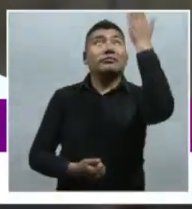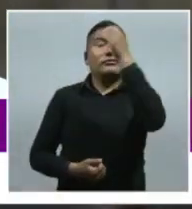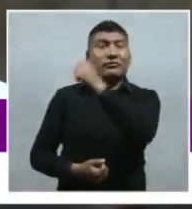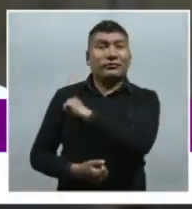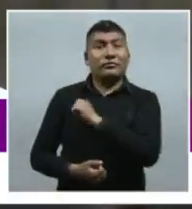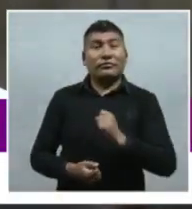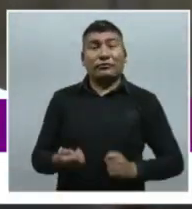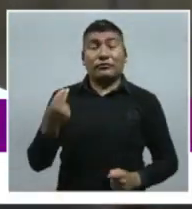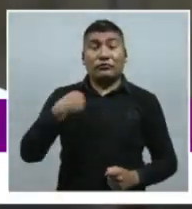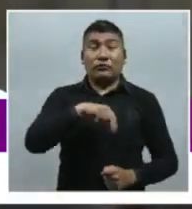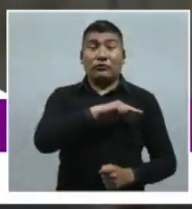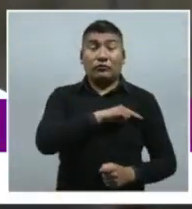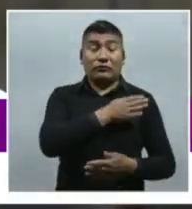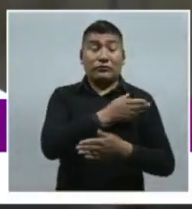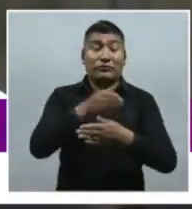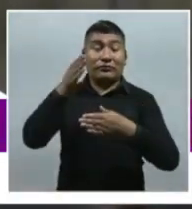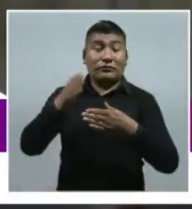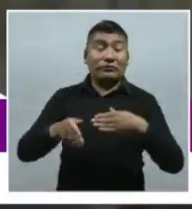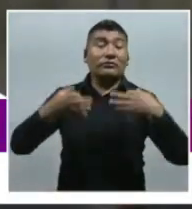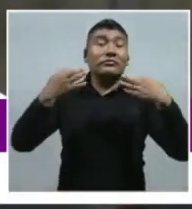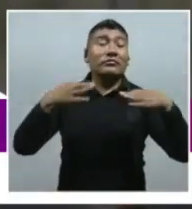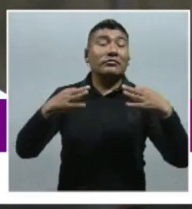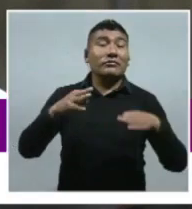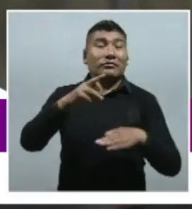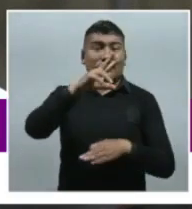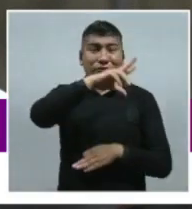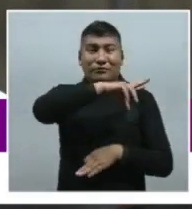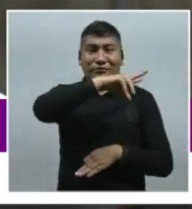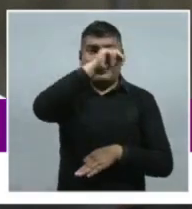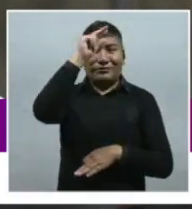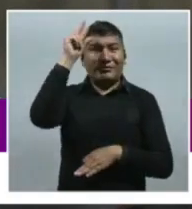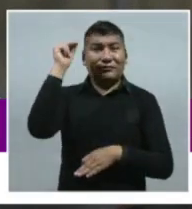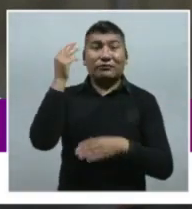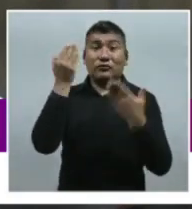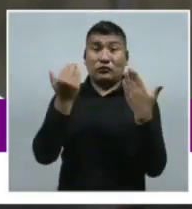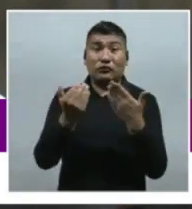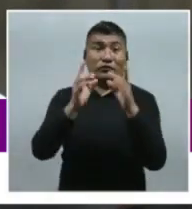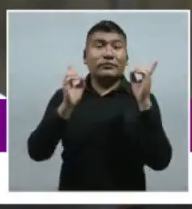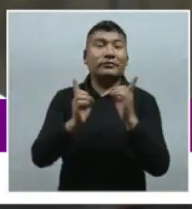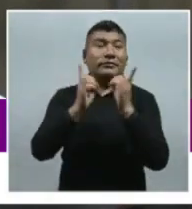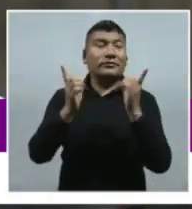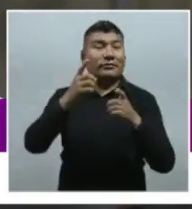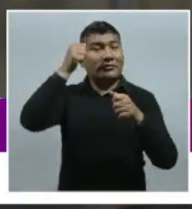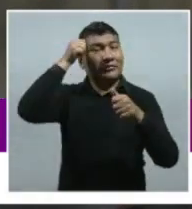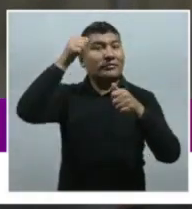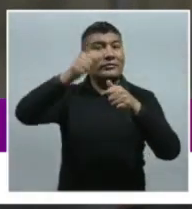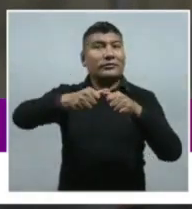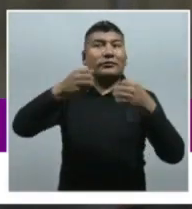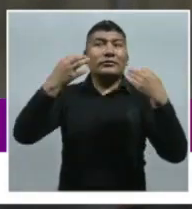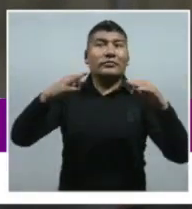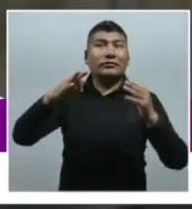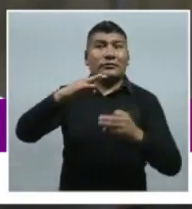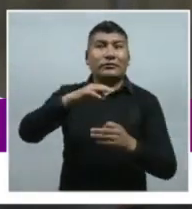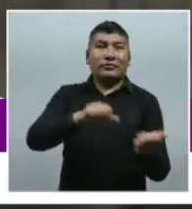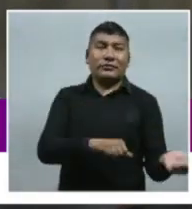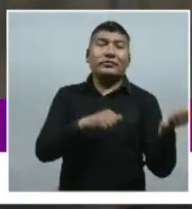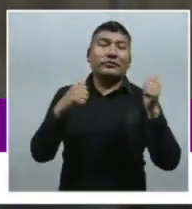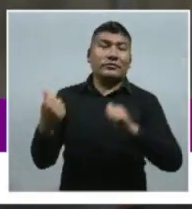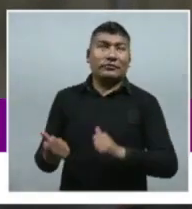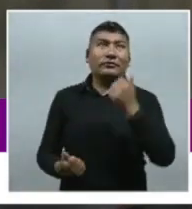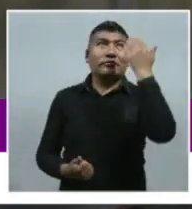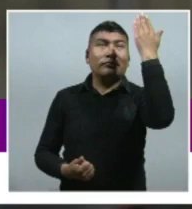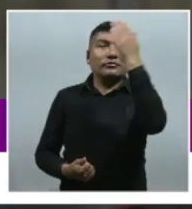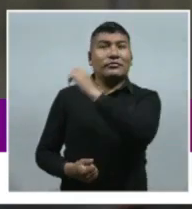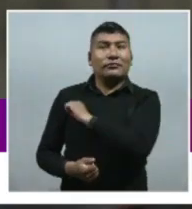hemos terminado las fiestas de Navidad y este domingo celebramos la fiesta del bautismo del señor en